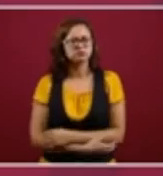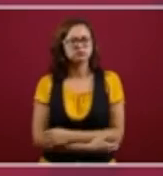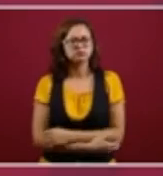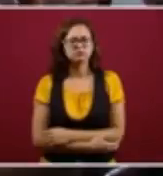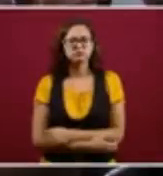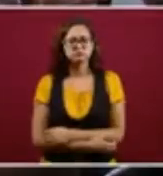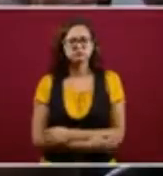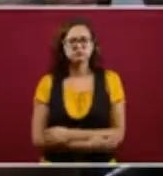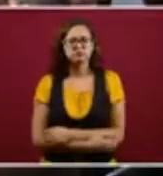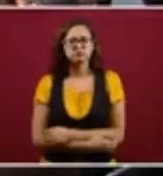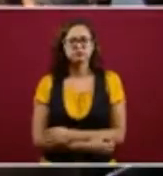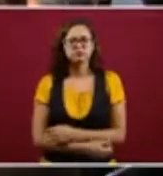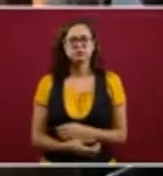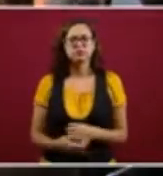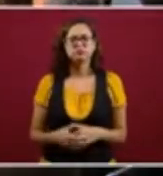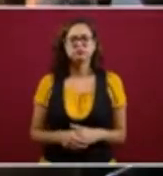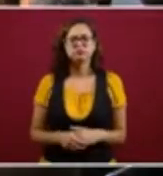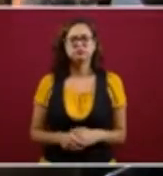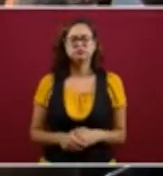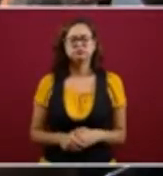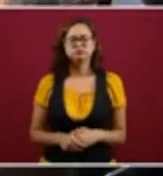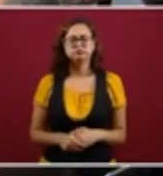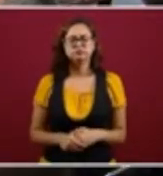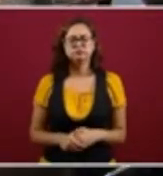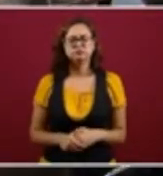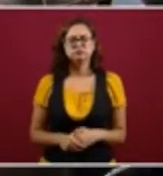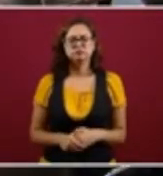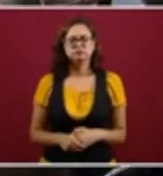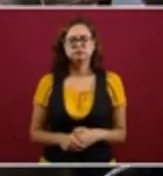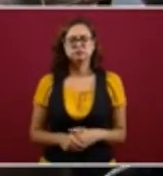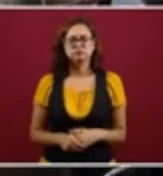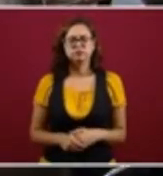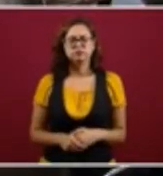que es un fondo